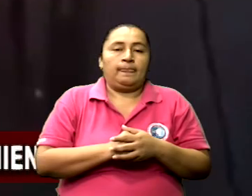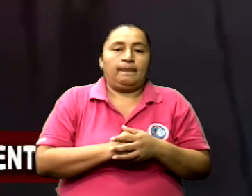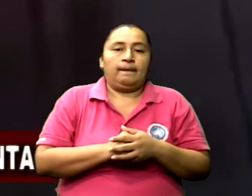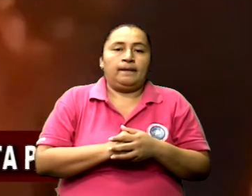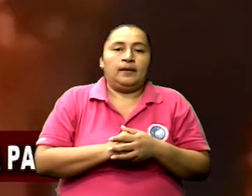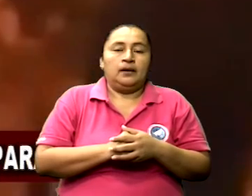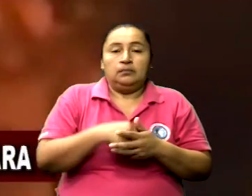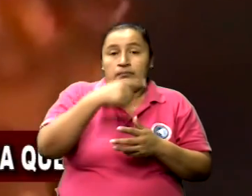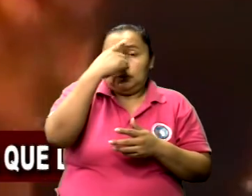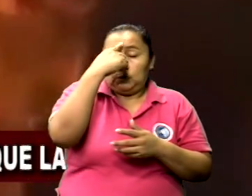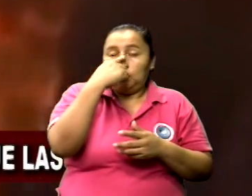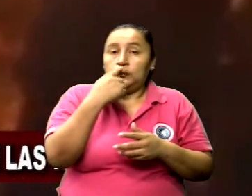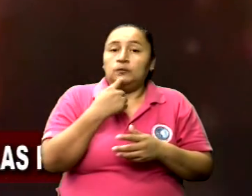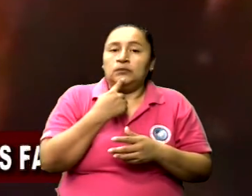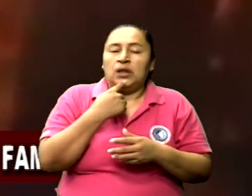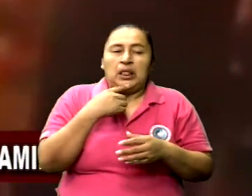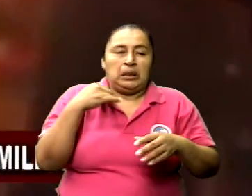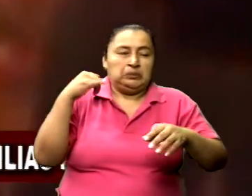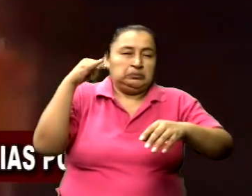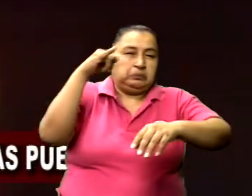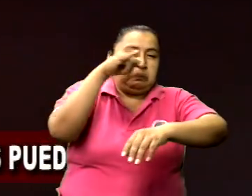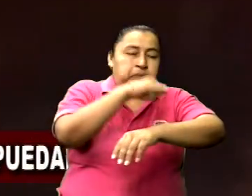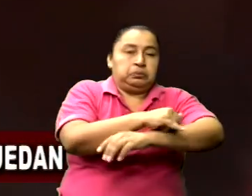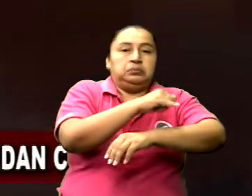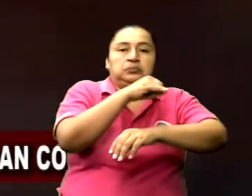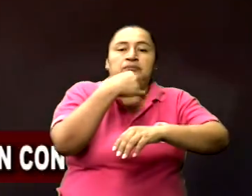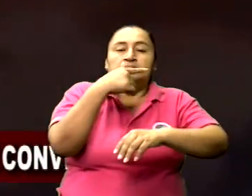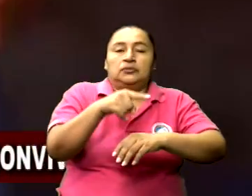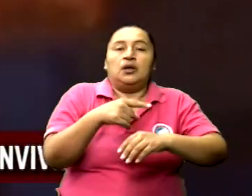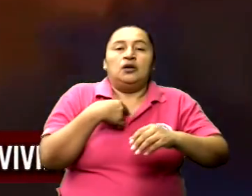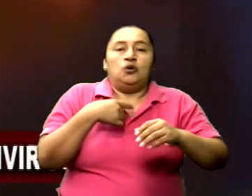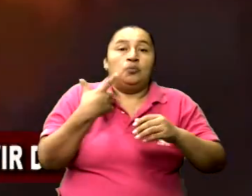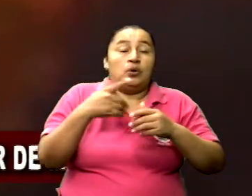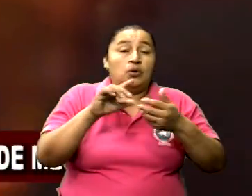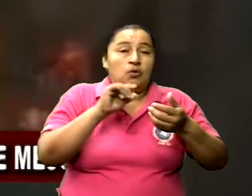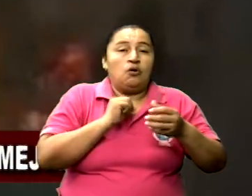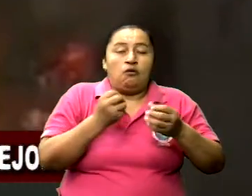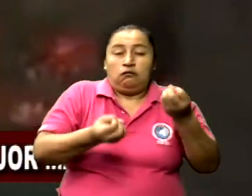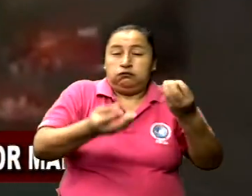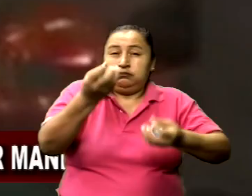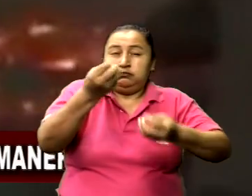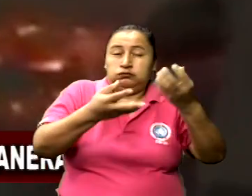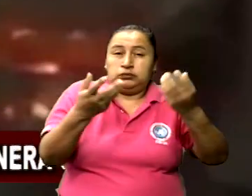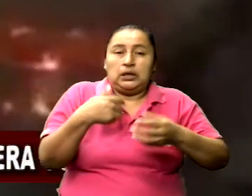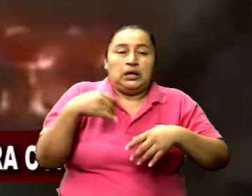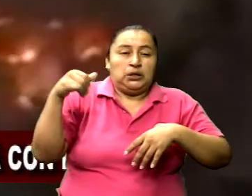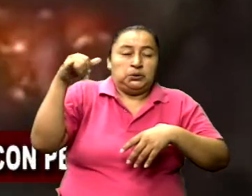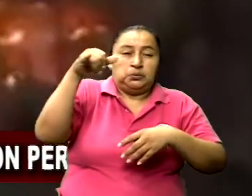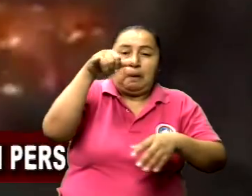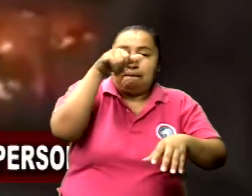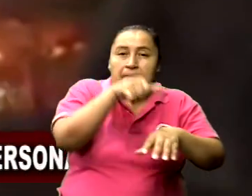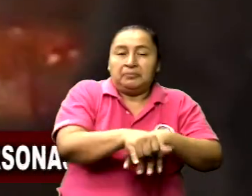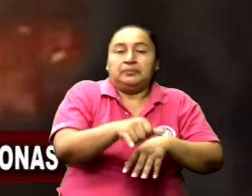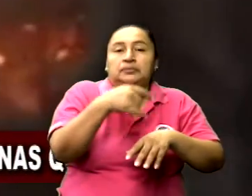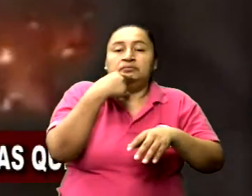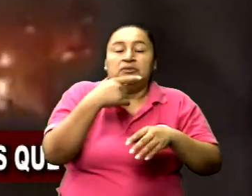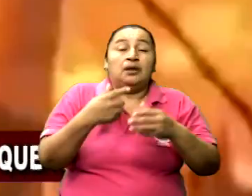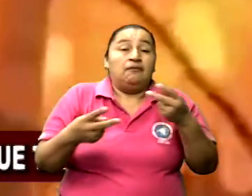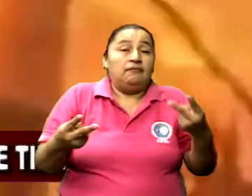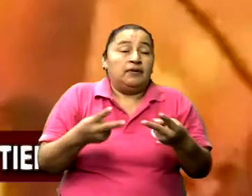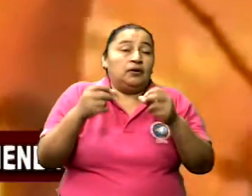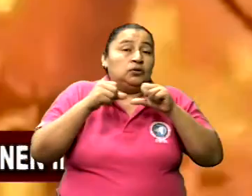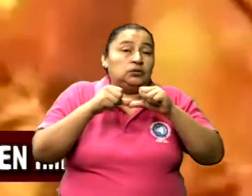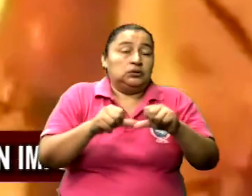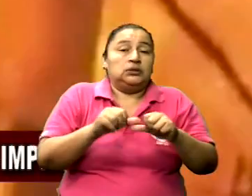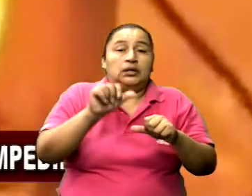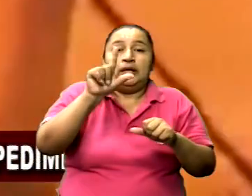En Portugal, se estrelló un avión durante la misión contra los fuegos forestales que se mantienen activos en los distritos de Leiria